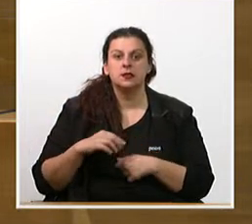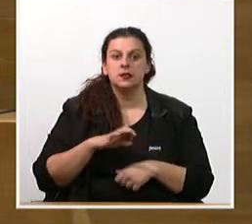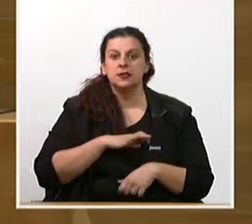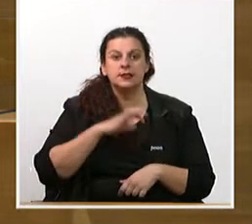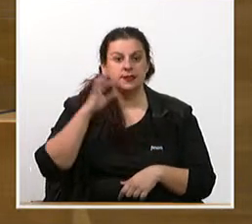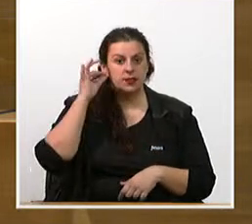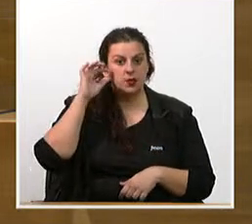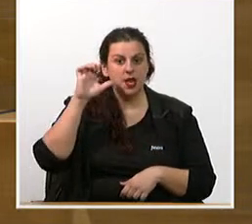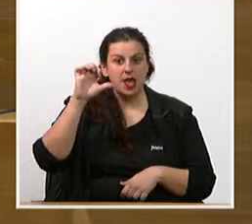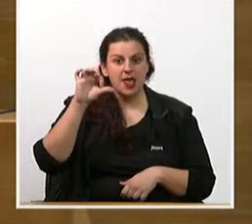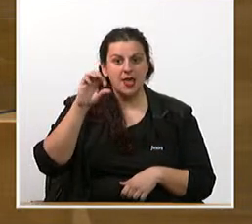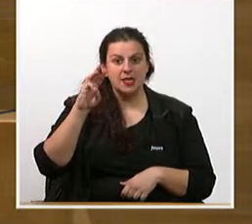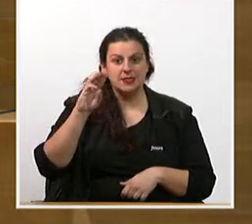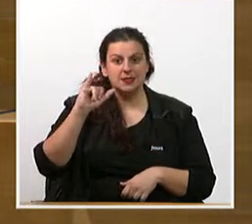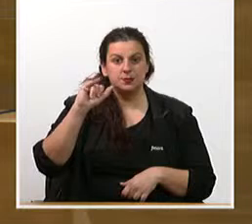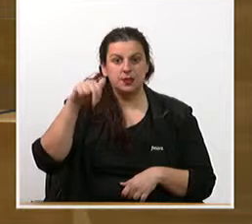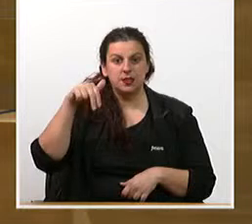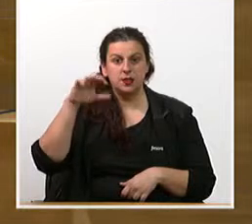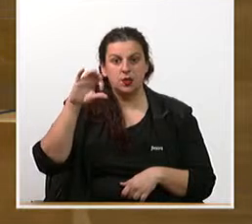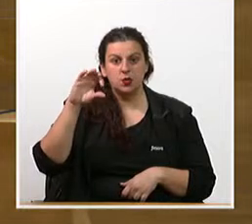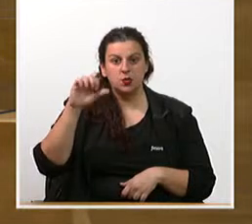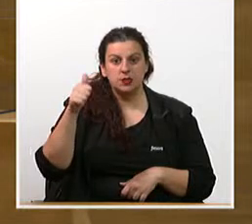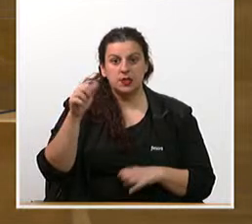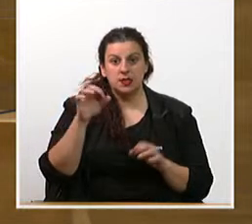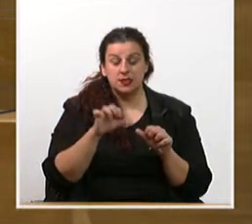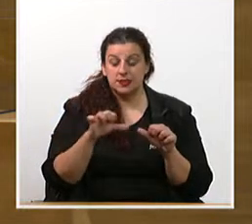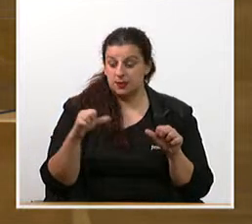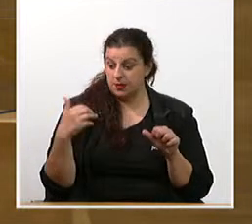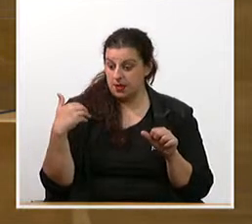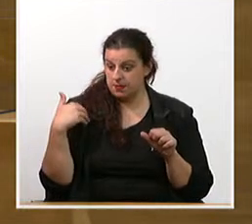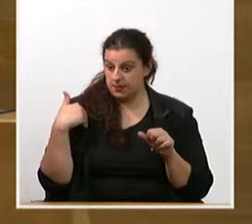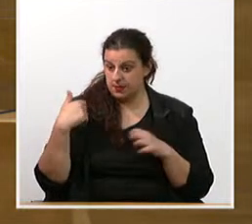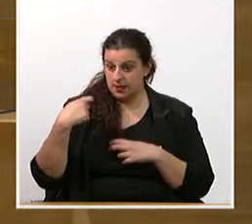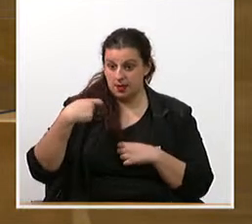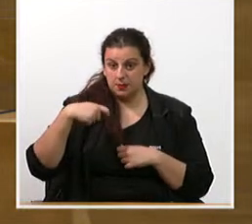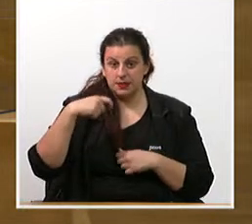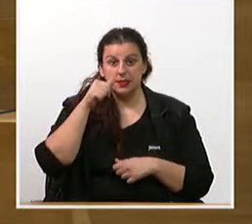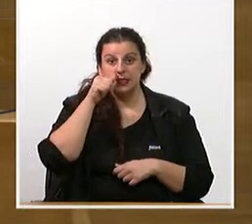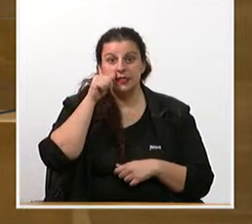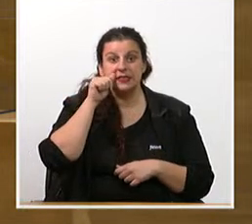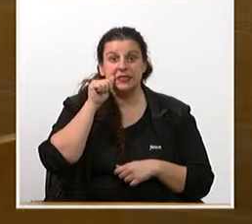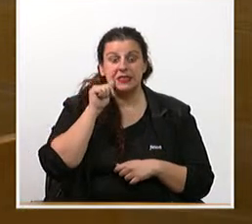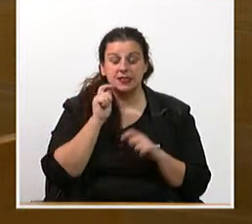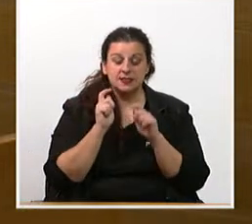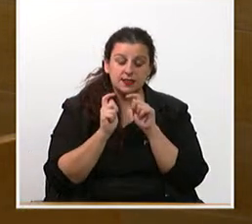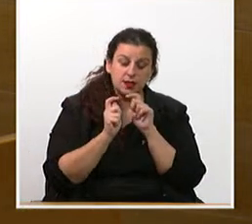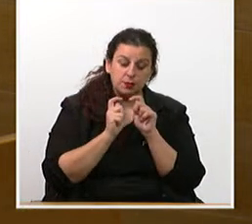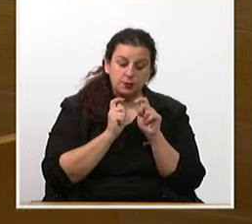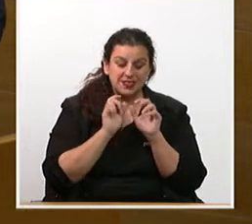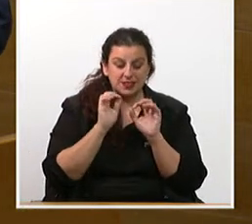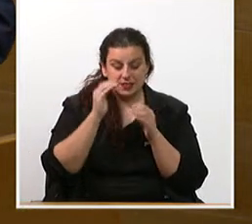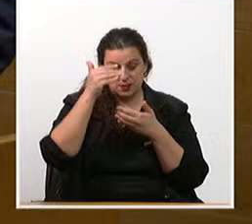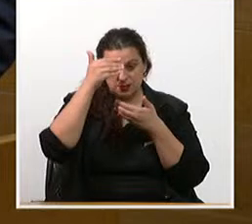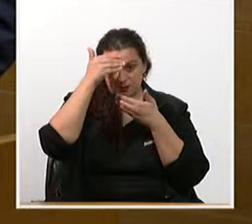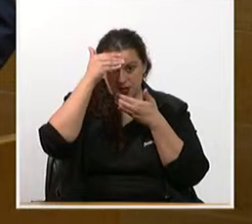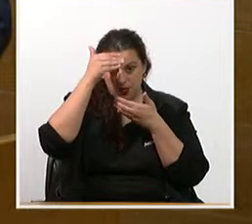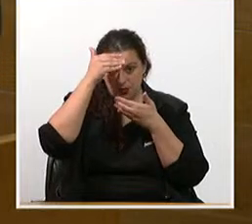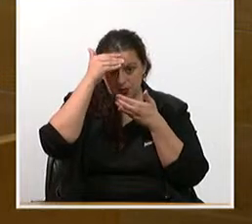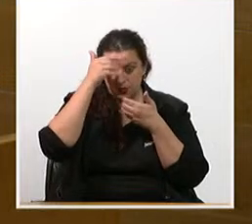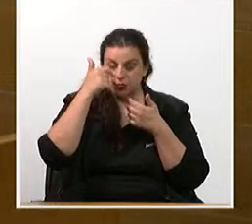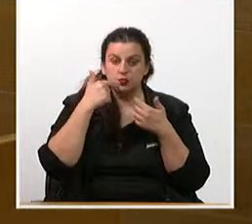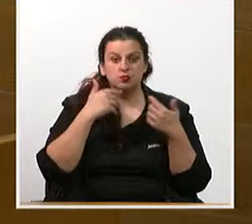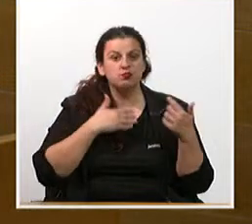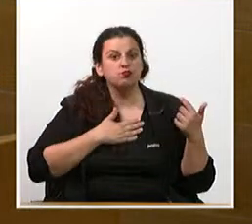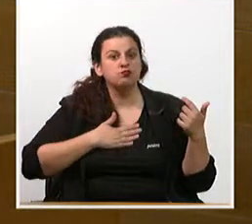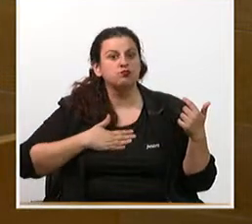Espinosa la semana pasada apareció el presidente Pedro Sánchez en rueda de prensa desde Marruecos congratulo de que